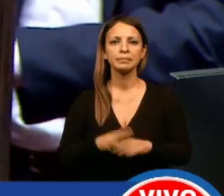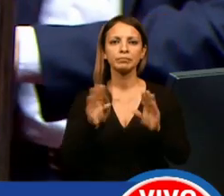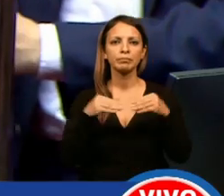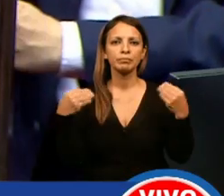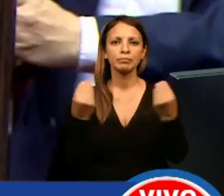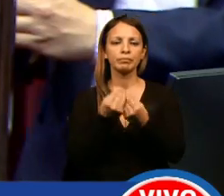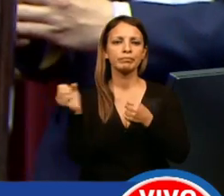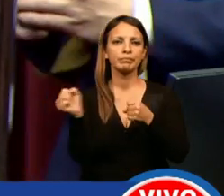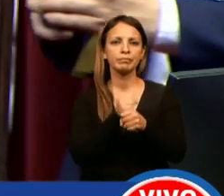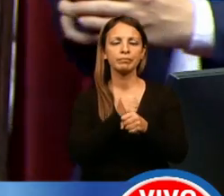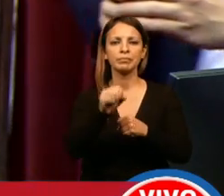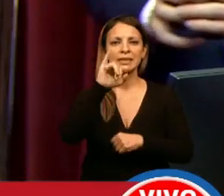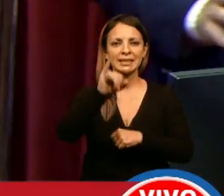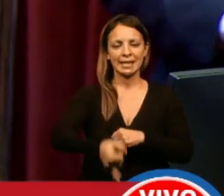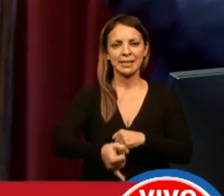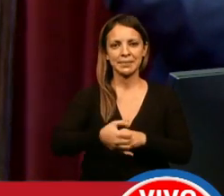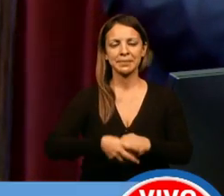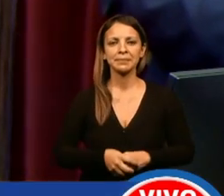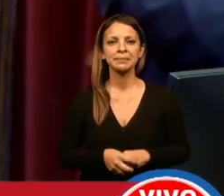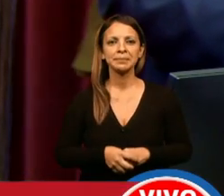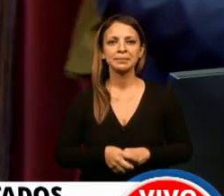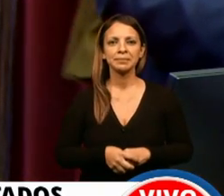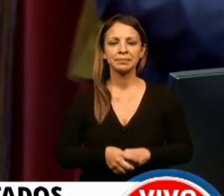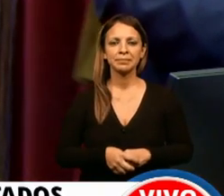resulta afirmativo